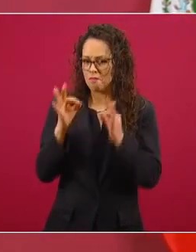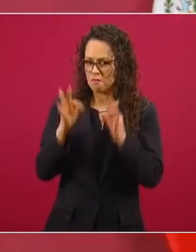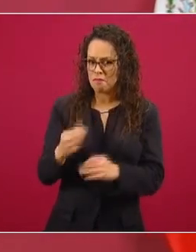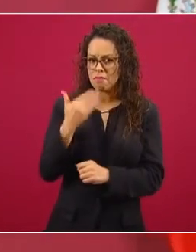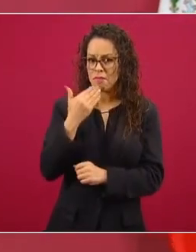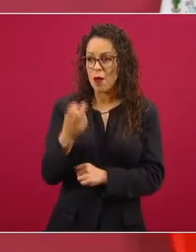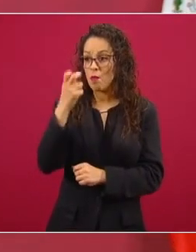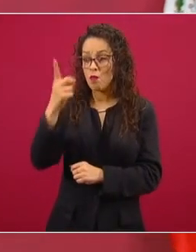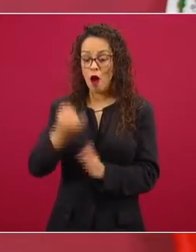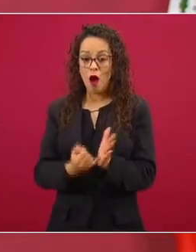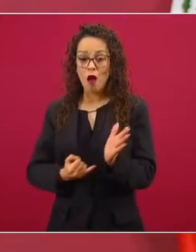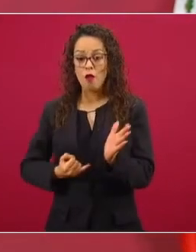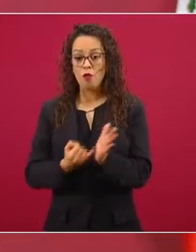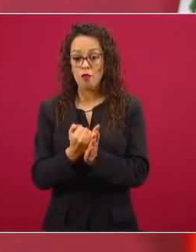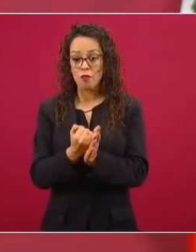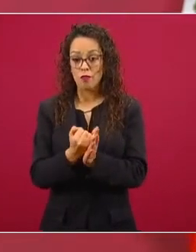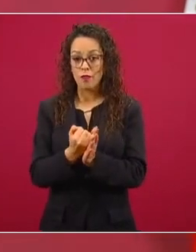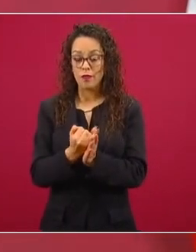en julio del 18